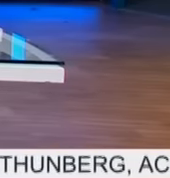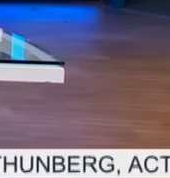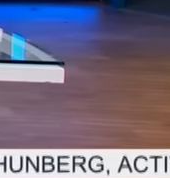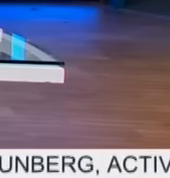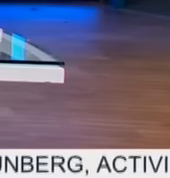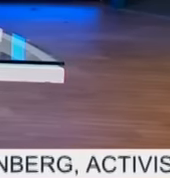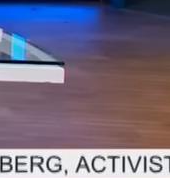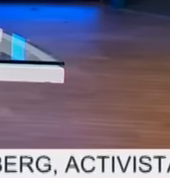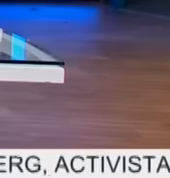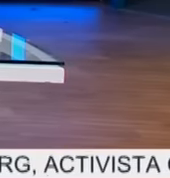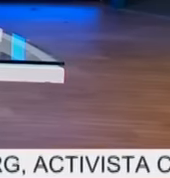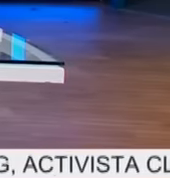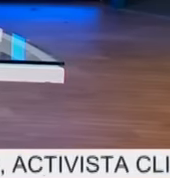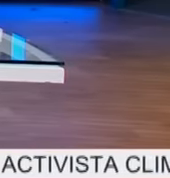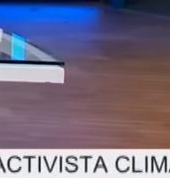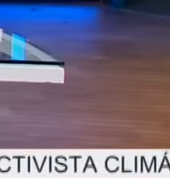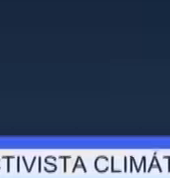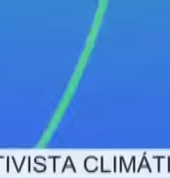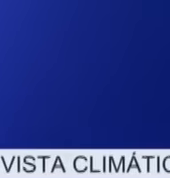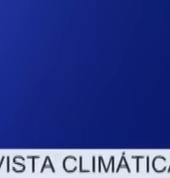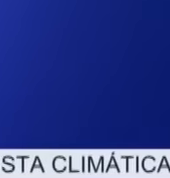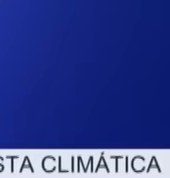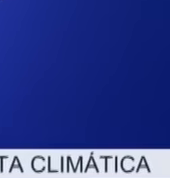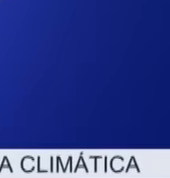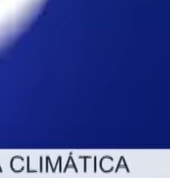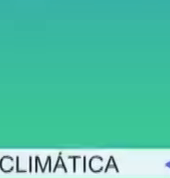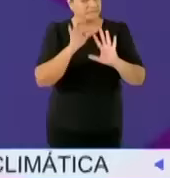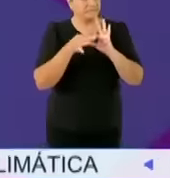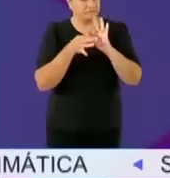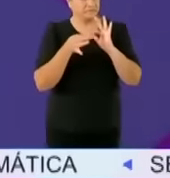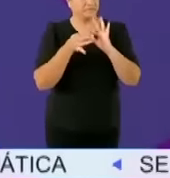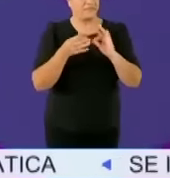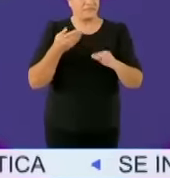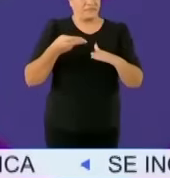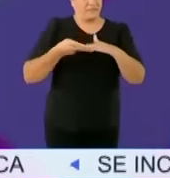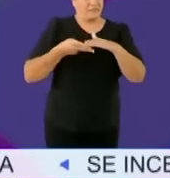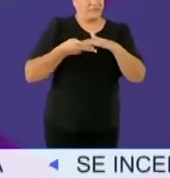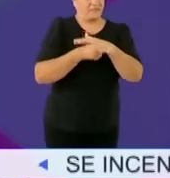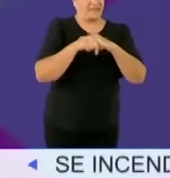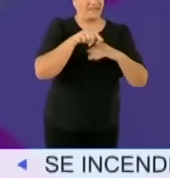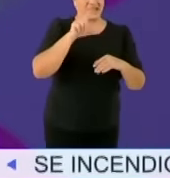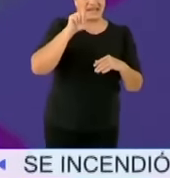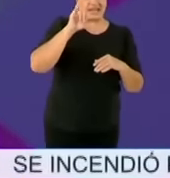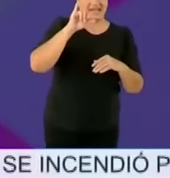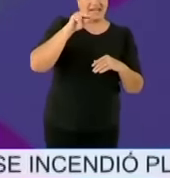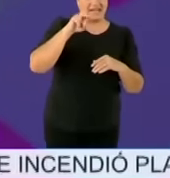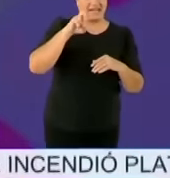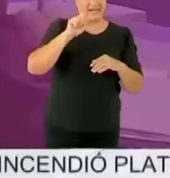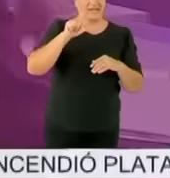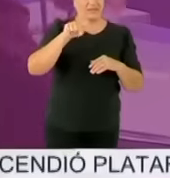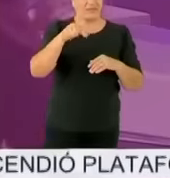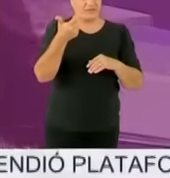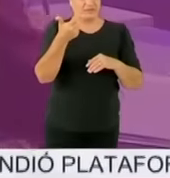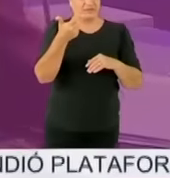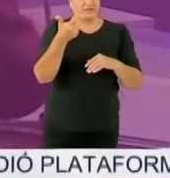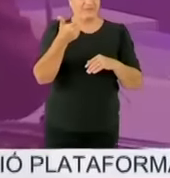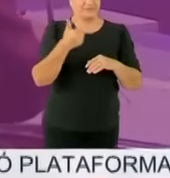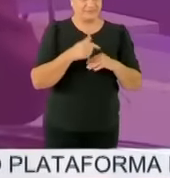tragedia del colapso de la línea 12, mira. Pues otro caso de impunidad, absoluta